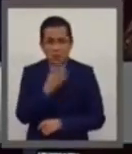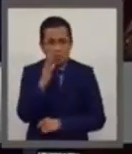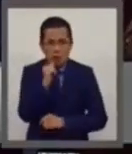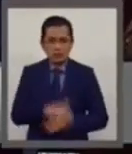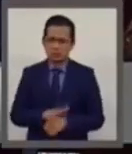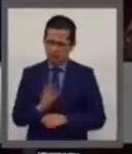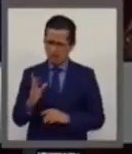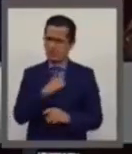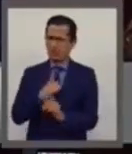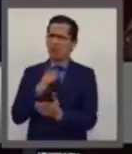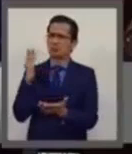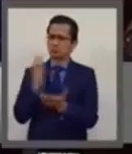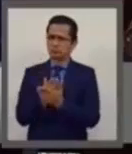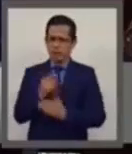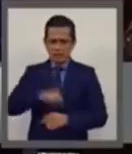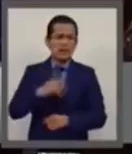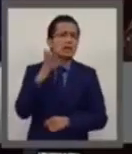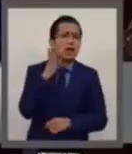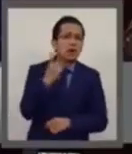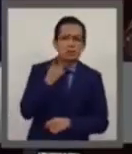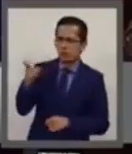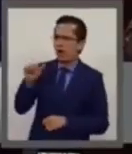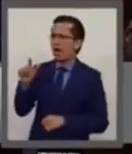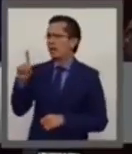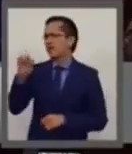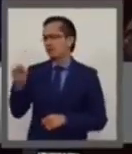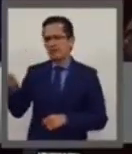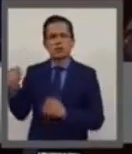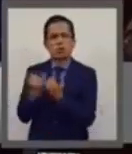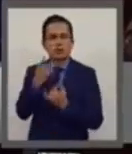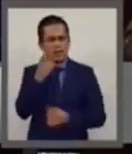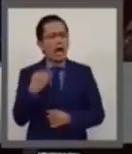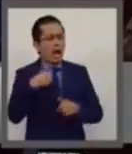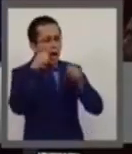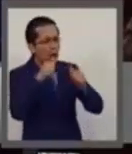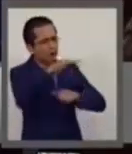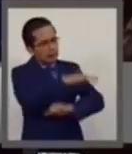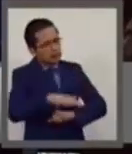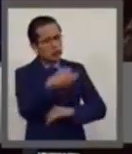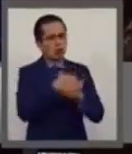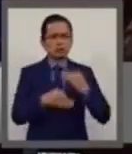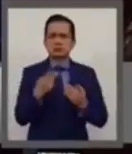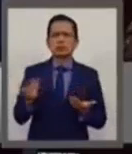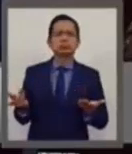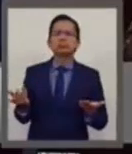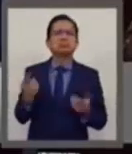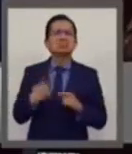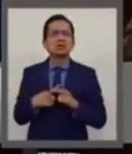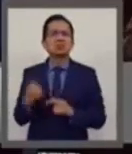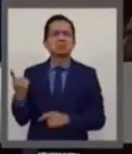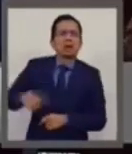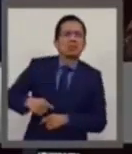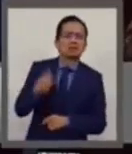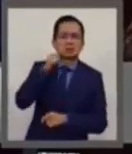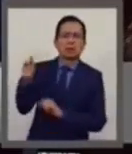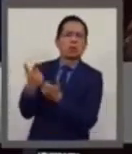Asamblea Legislativa se dice escuchar a todos, pero siempre se imponen las mayorías. A pesar del rechazo social, existe una